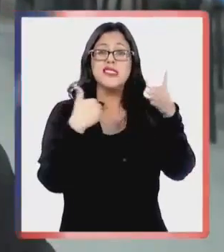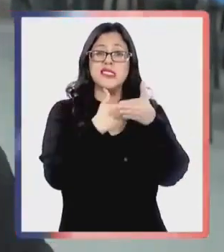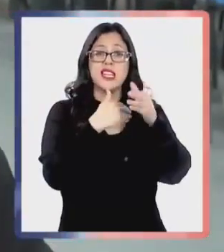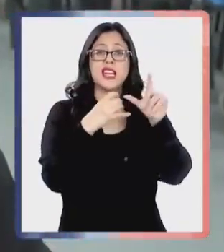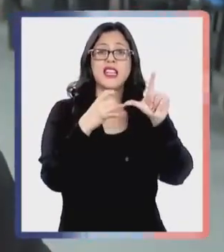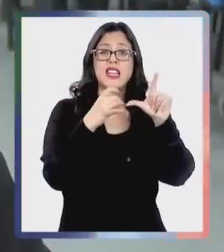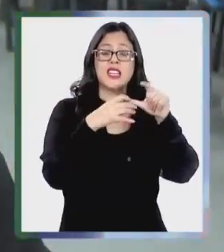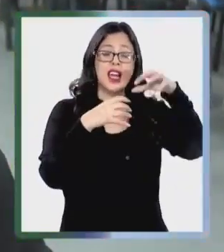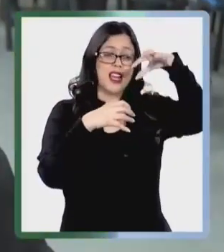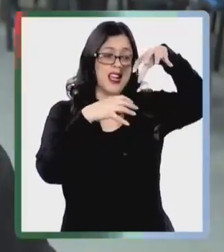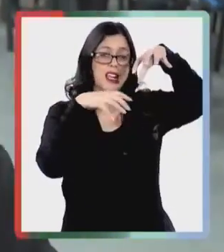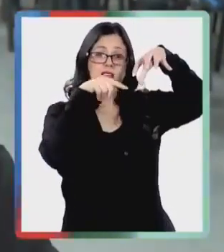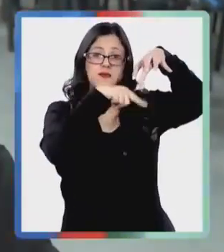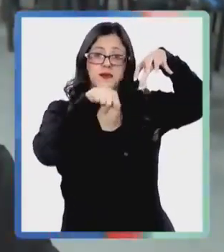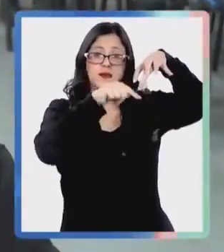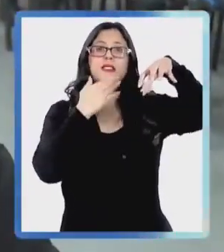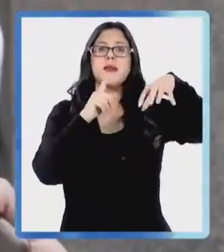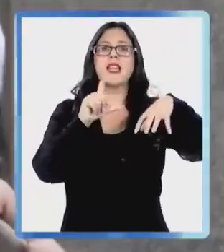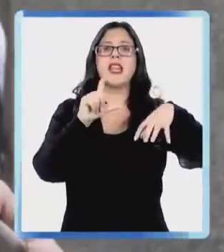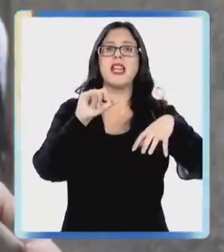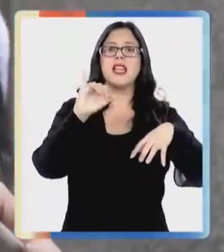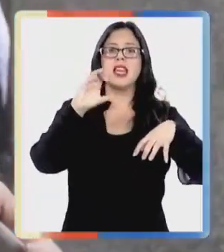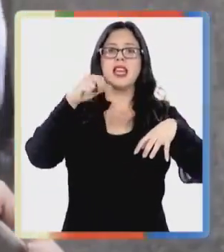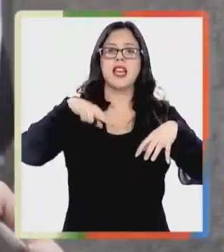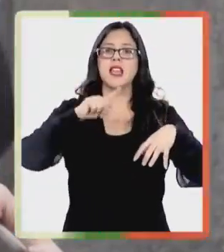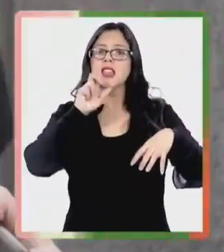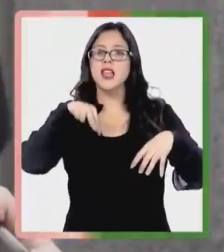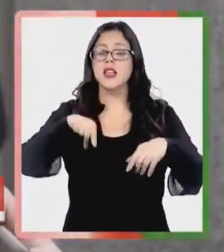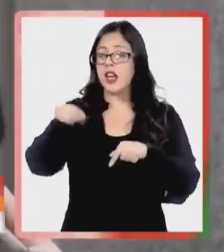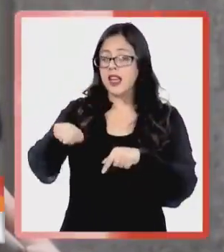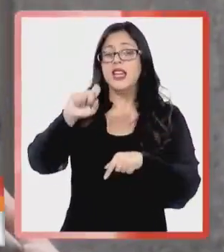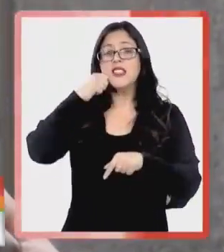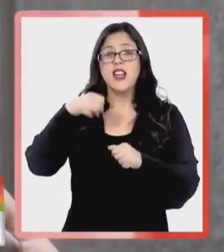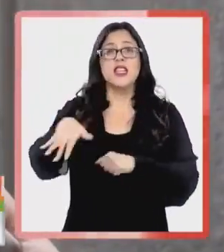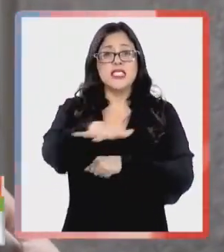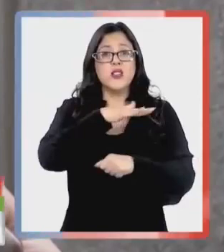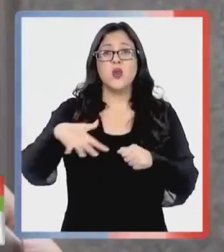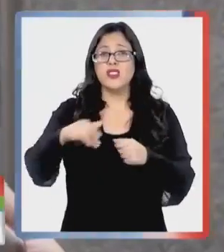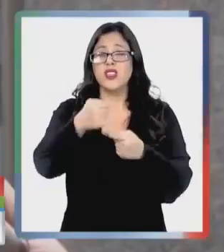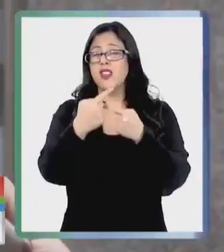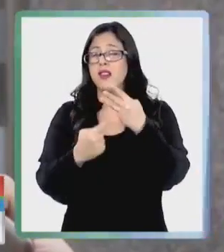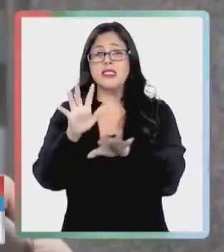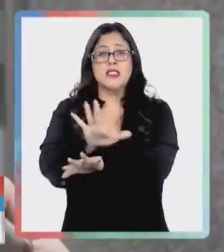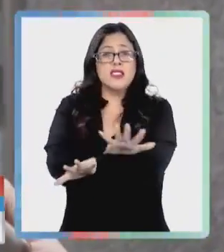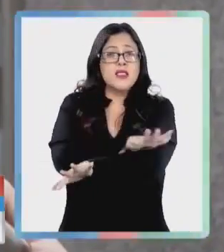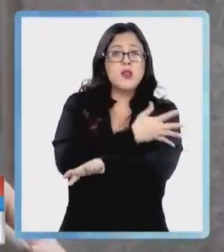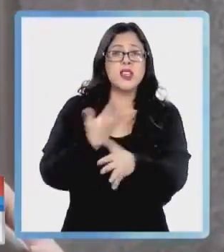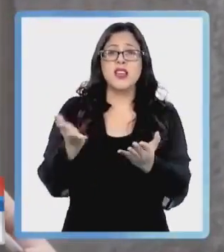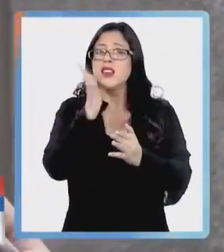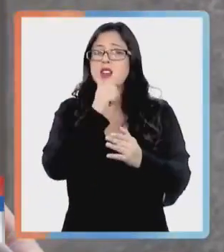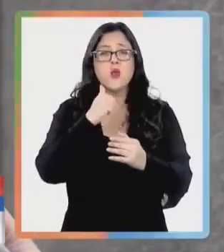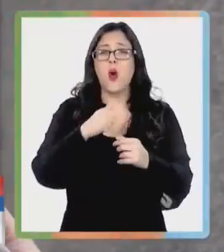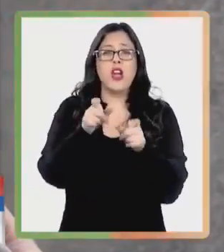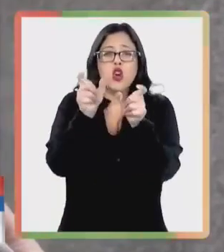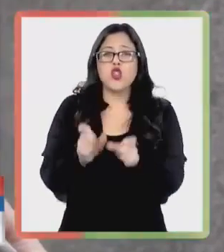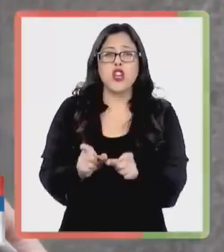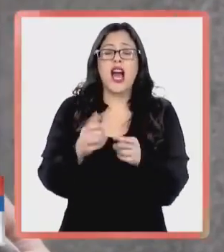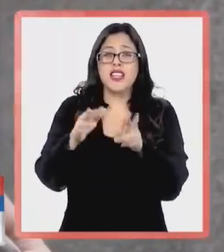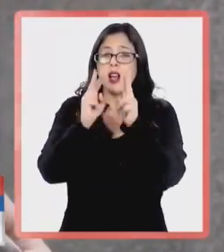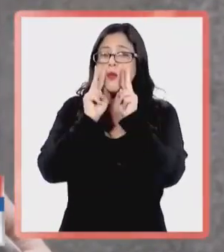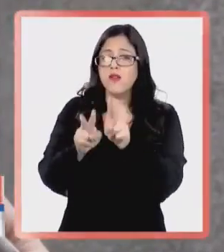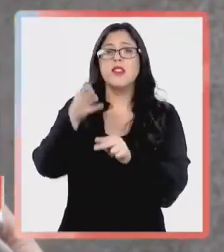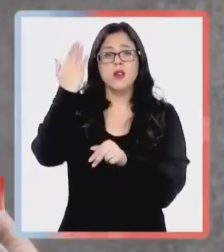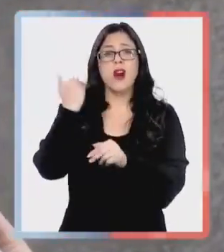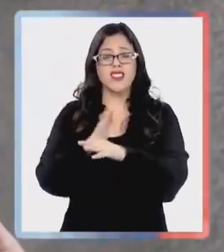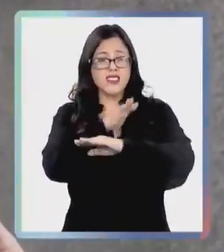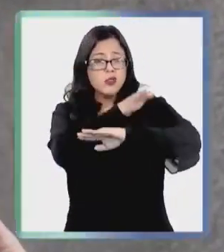de Linares y Licantén. Le ha significado también muchas situaciones emocionales que no están controladas del todo, lo hemos visto